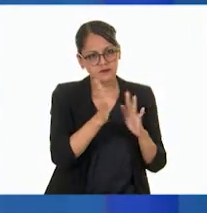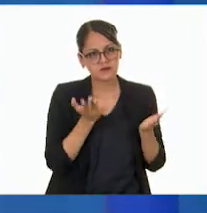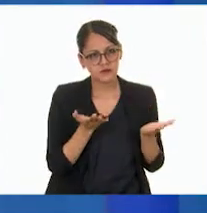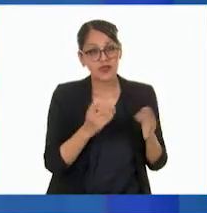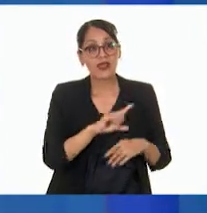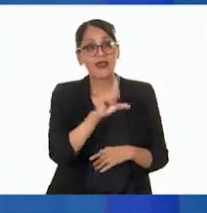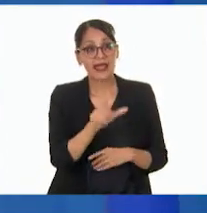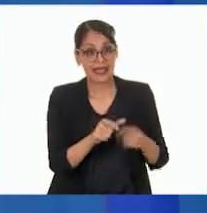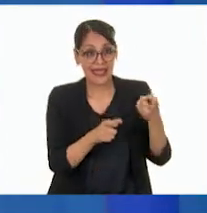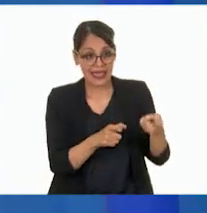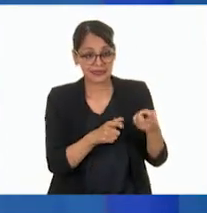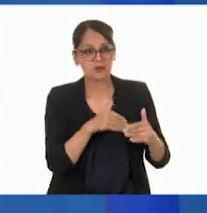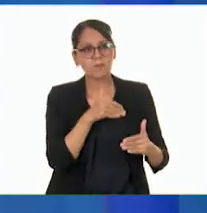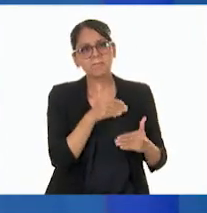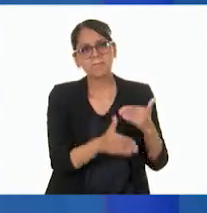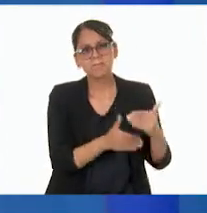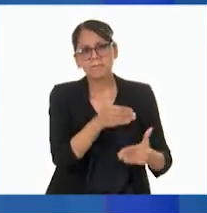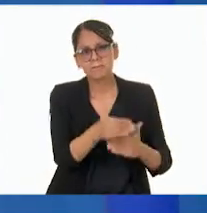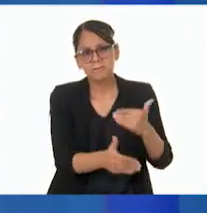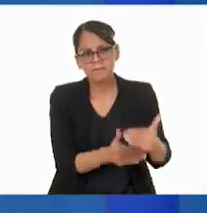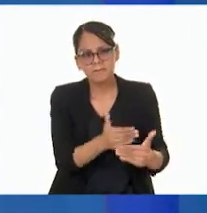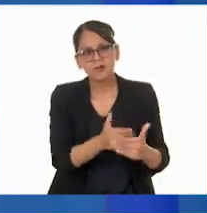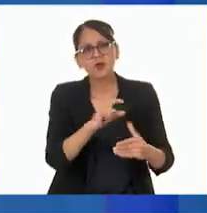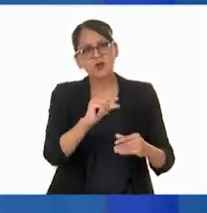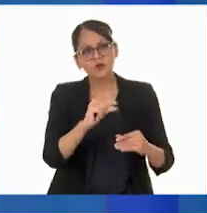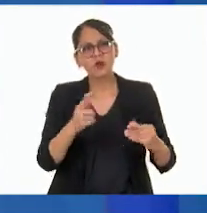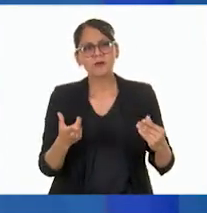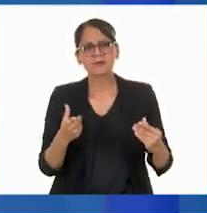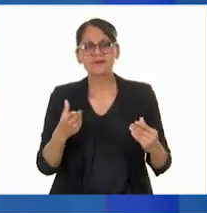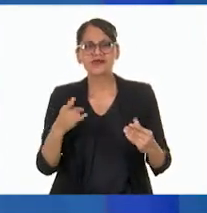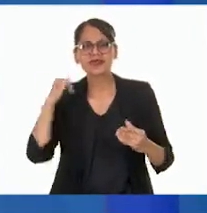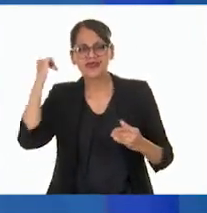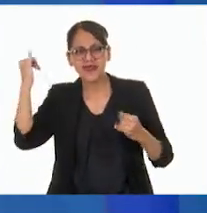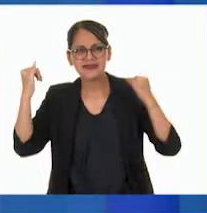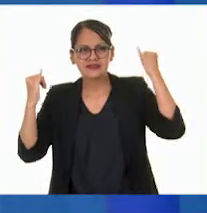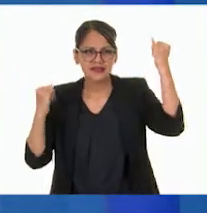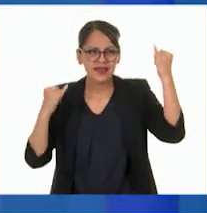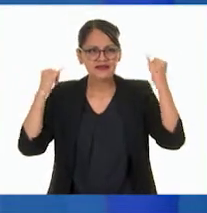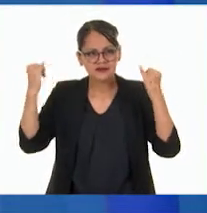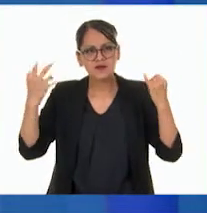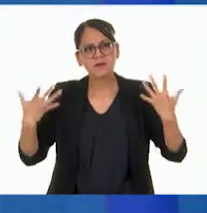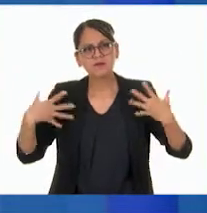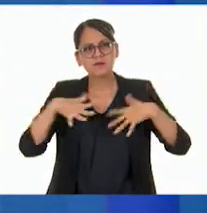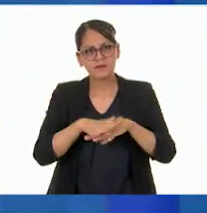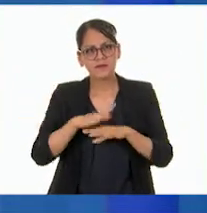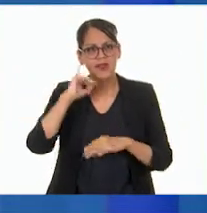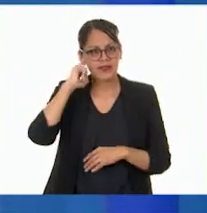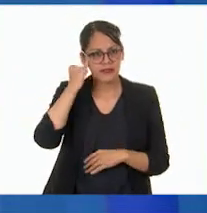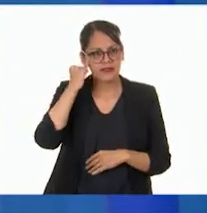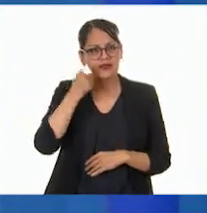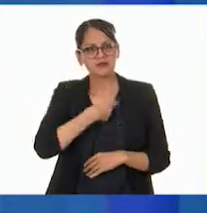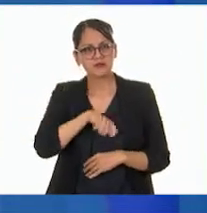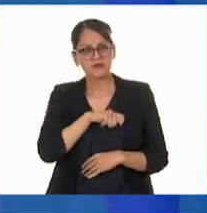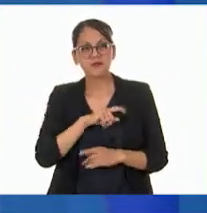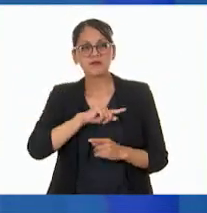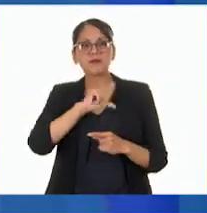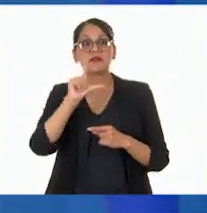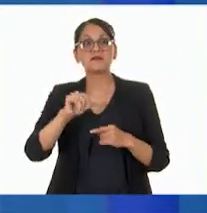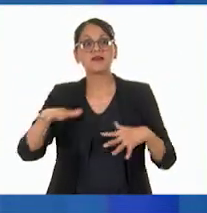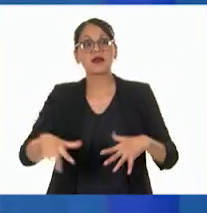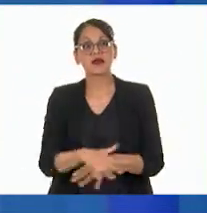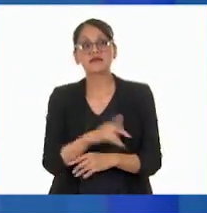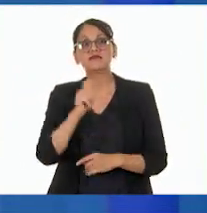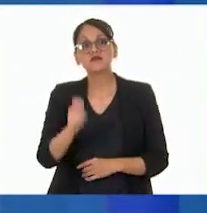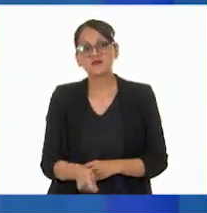esta situación, con el paso de los años, fue ocurriendo una mezcla de creencias indígenas y españolas, dando como resultado